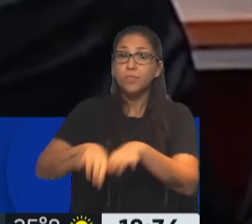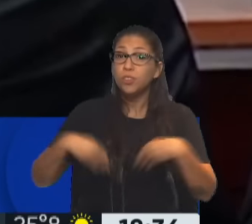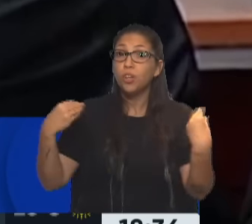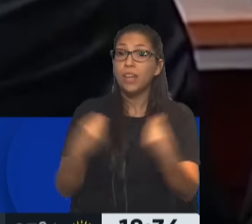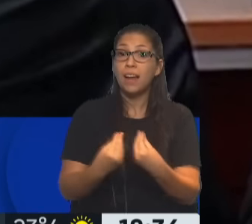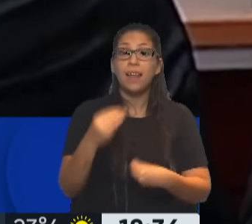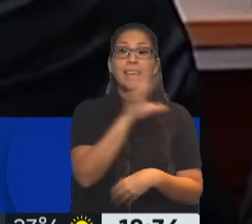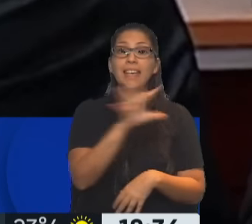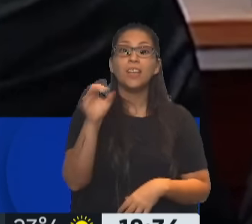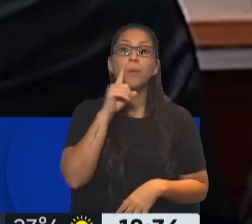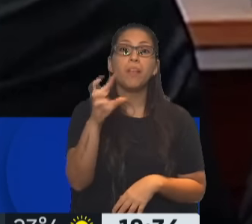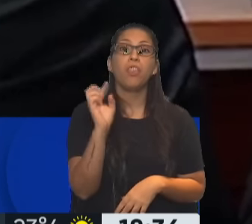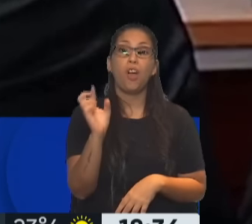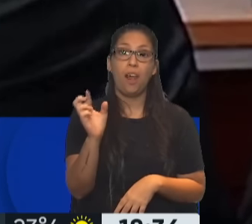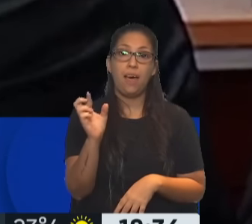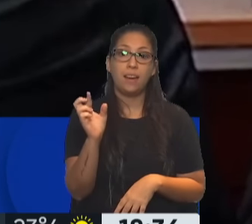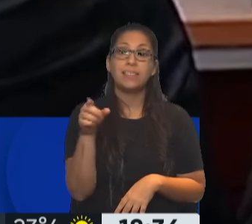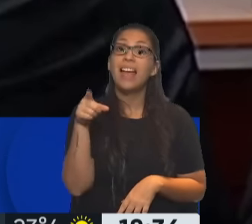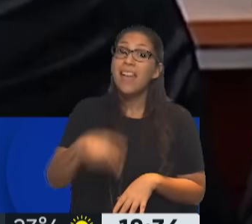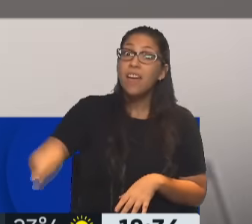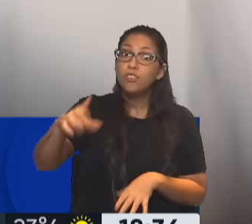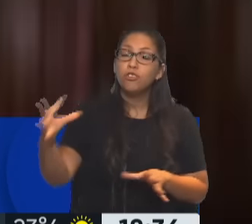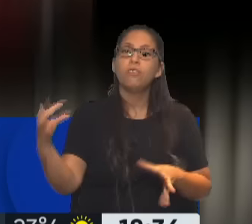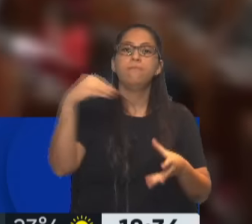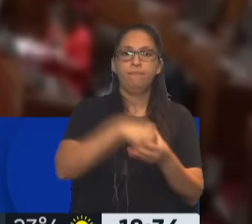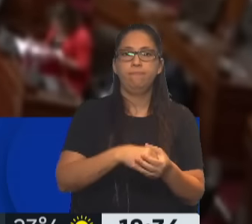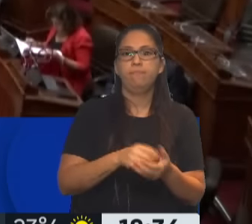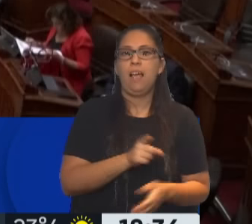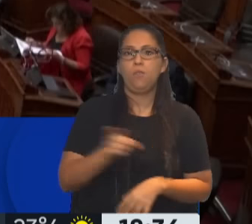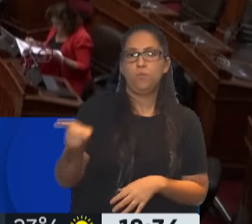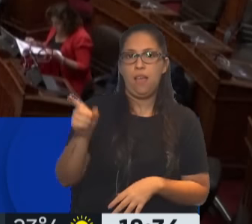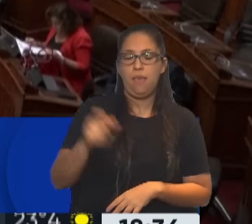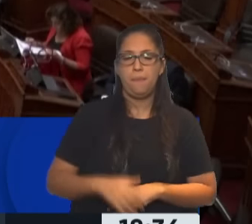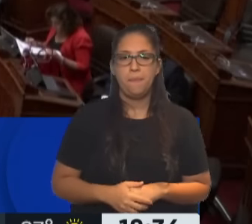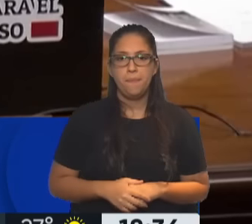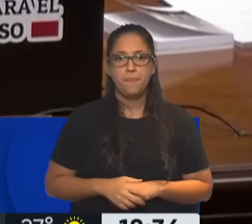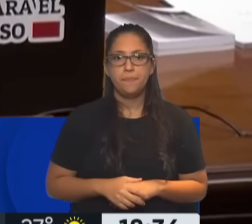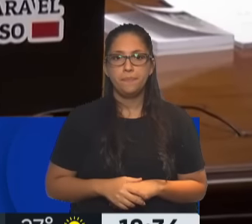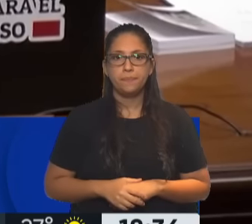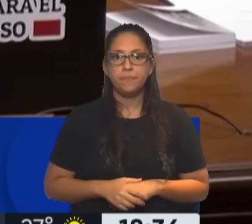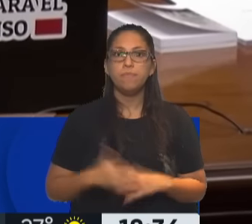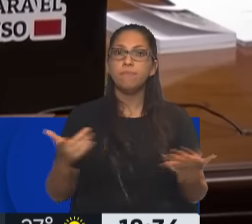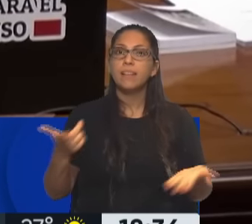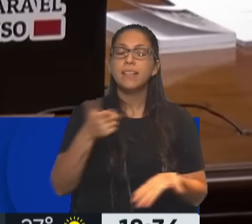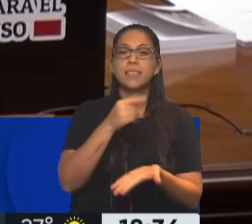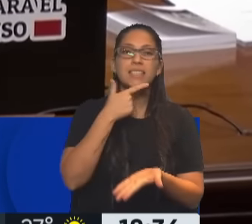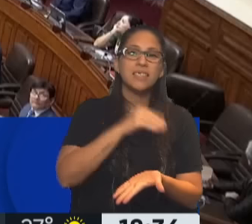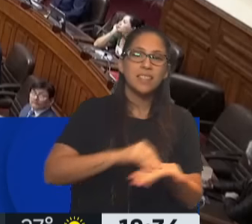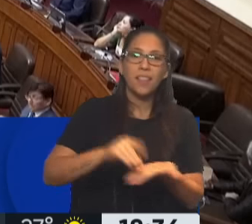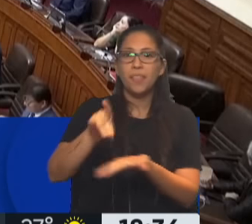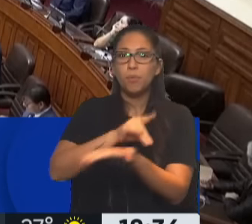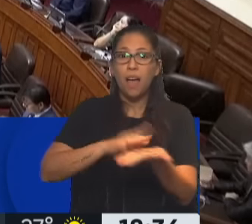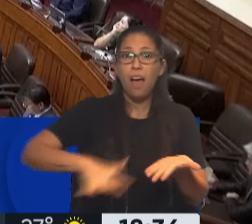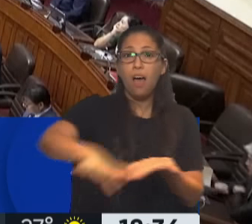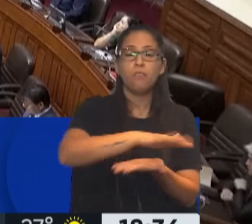los $500.000. Eso también es parte de la imputación. Ante estos hechos, legisladores del Partido Perú Libre